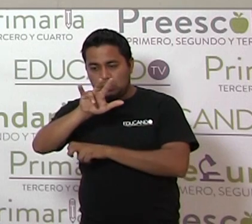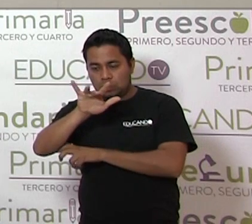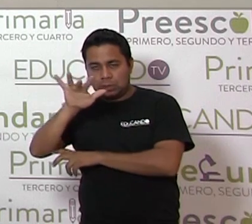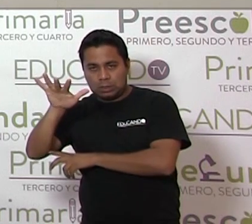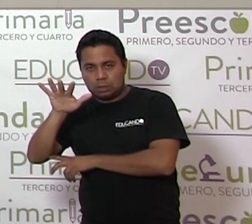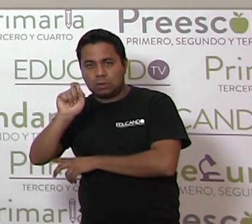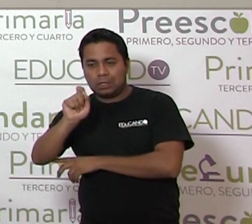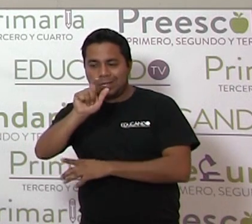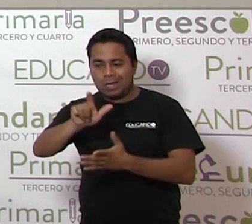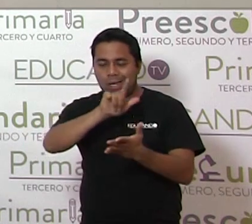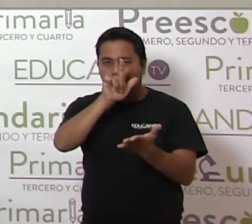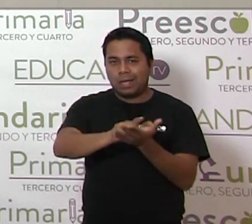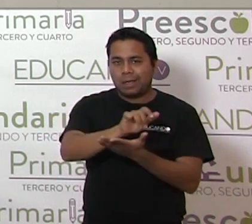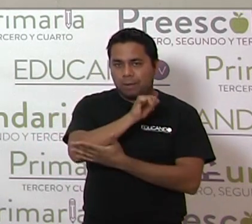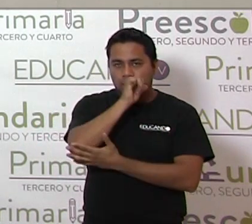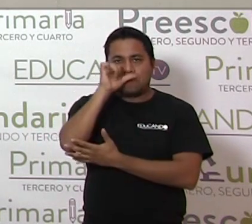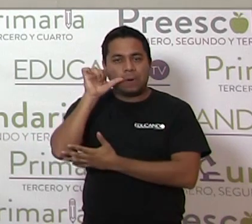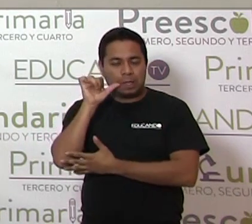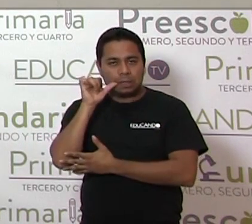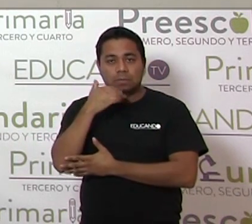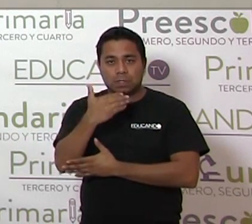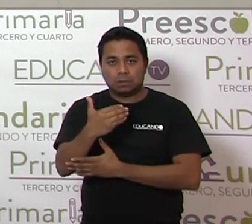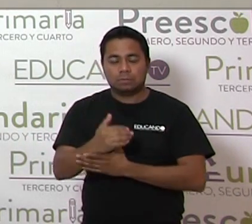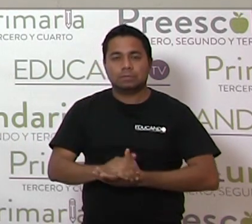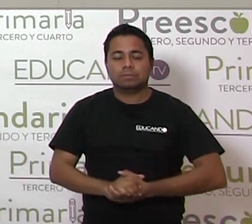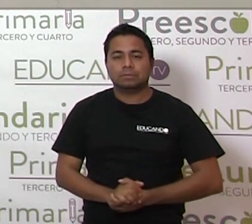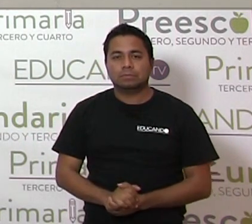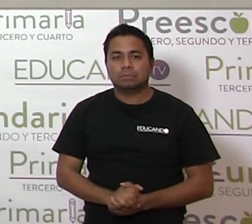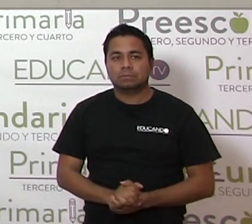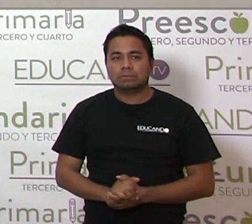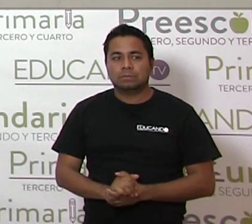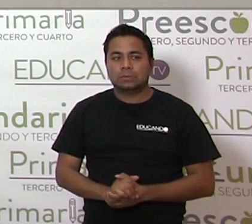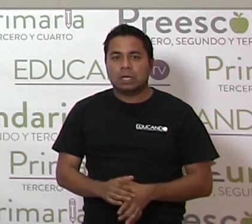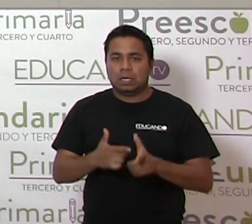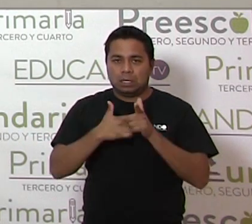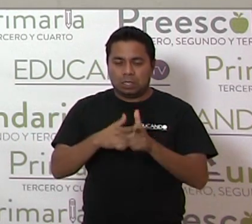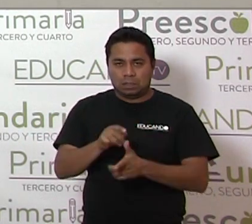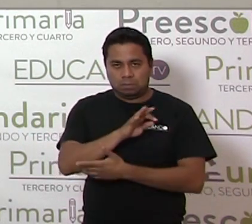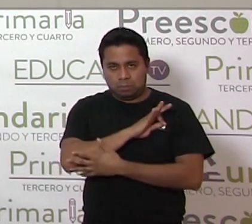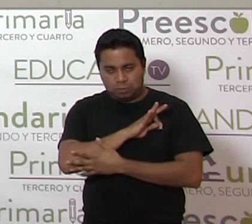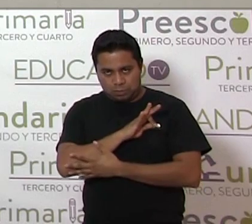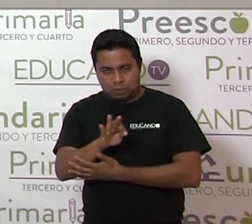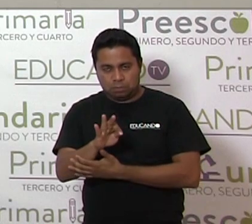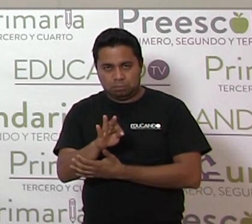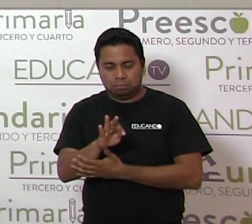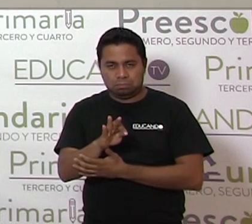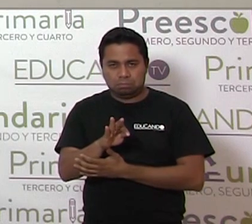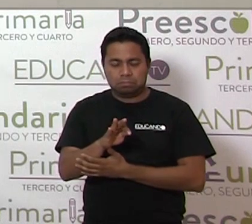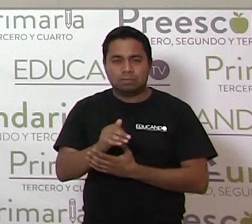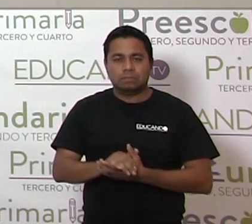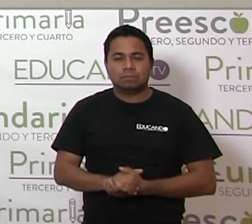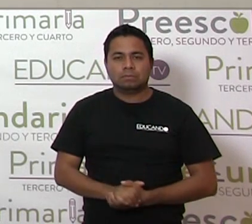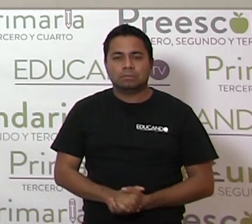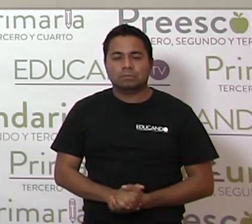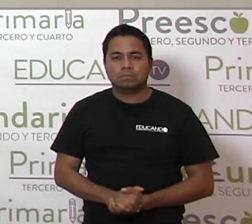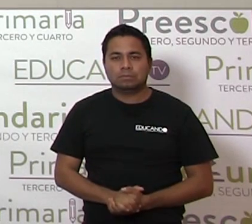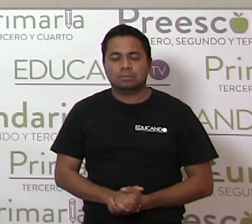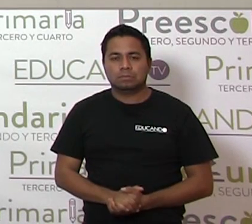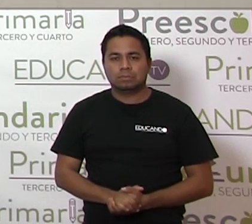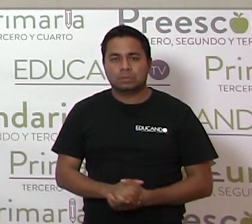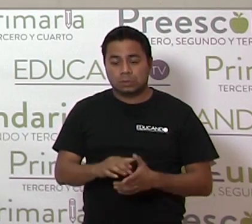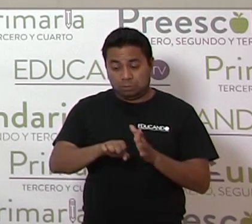1855, Ley Juárez. Bien, vamos a continuar. Mientras